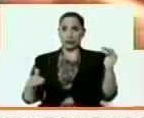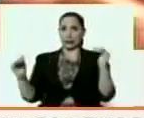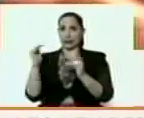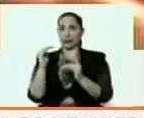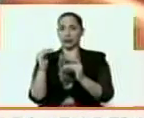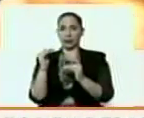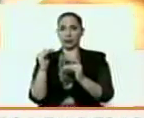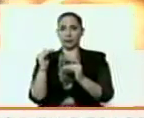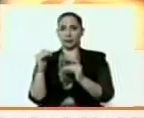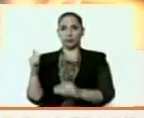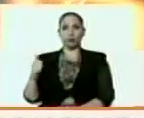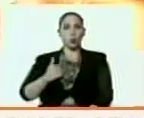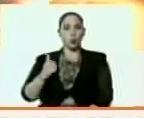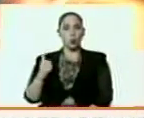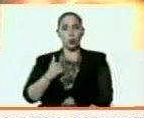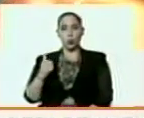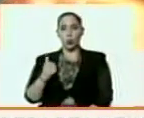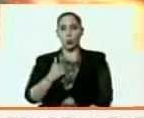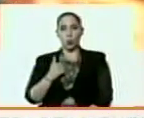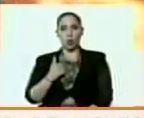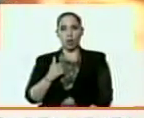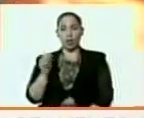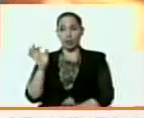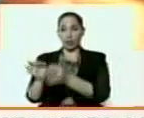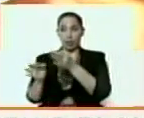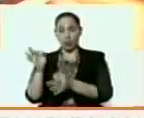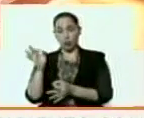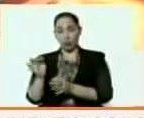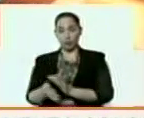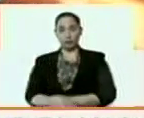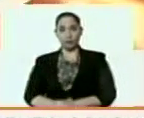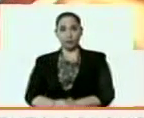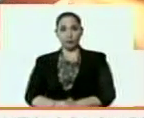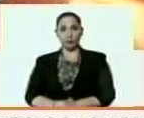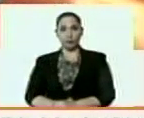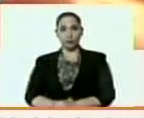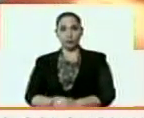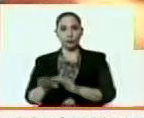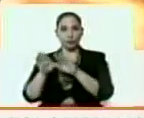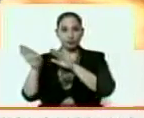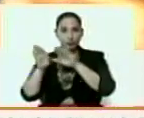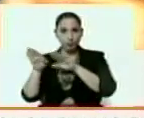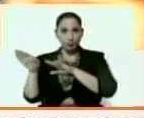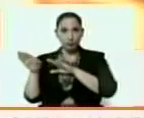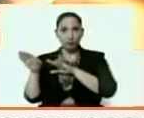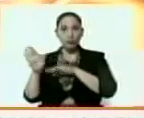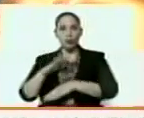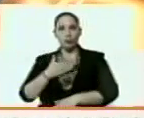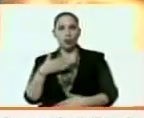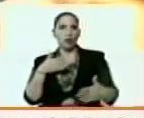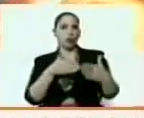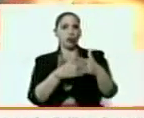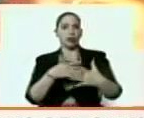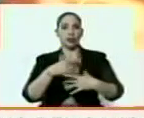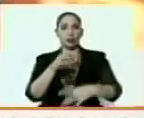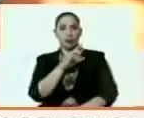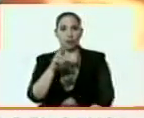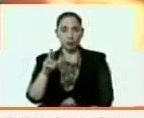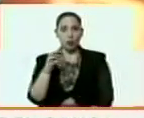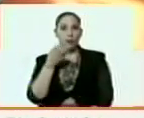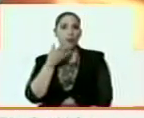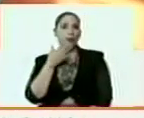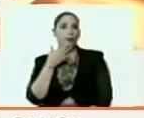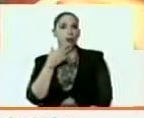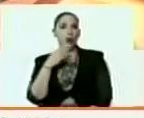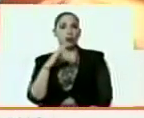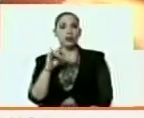que cualquier tribunal de la en el exterior puede ir en contra de intereses de la República, aunque, por ejemplo, el caso de Cidgo